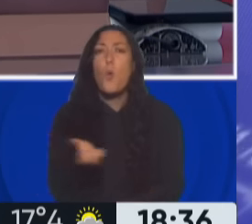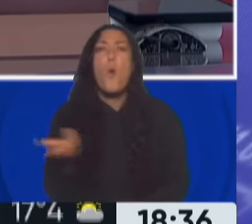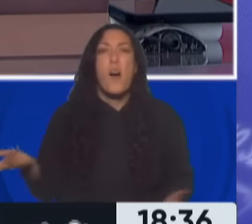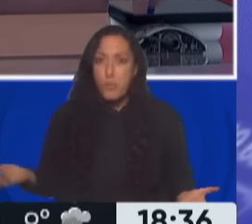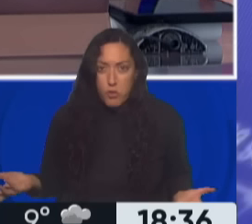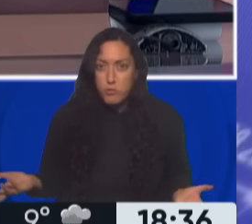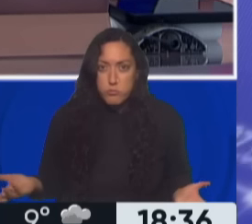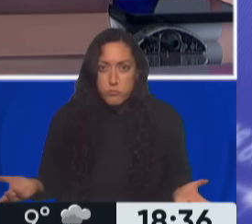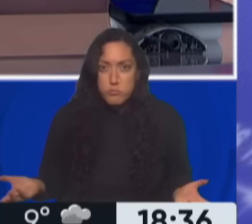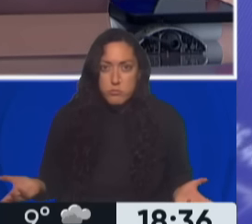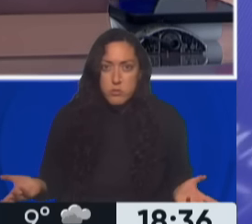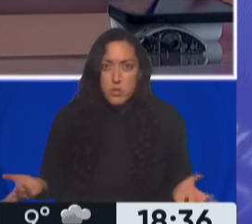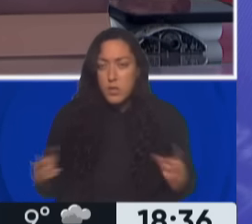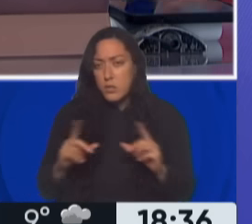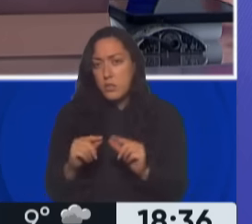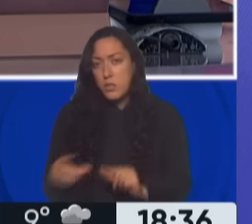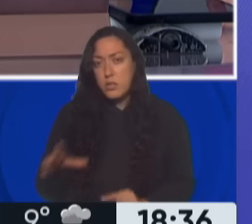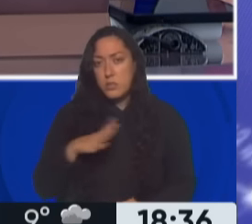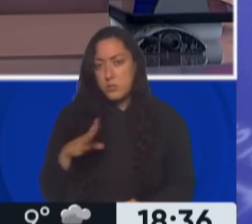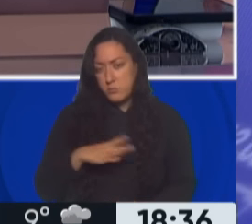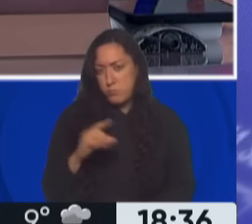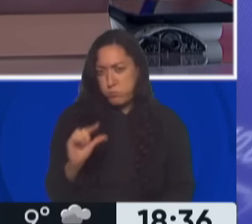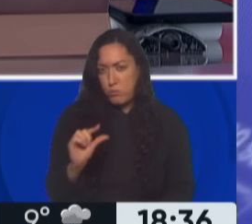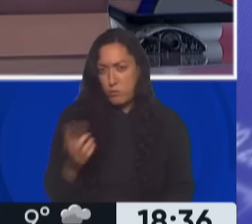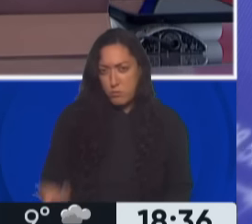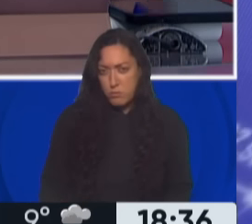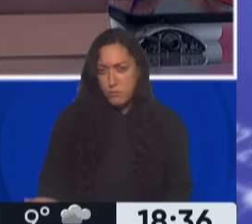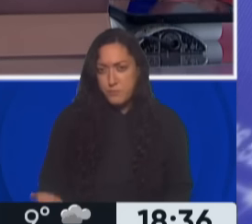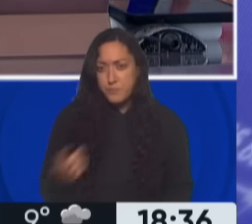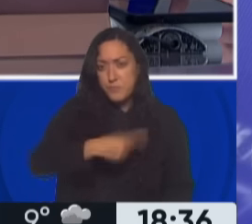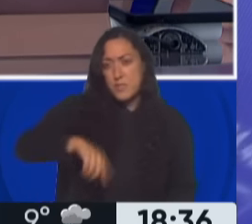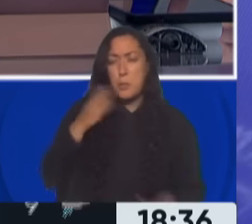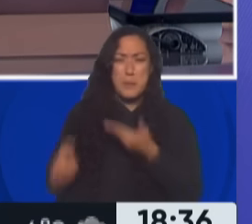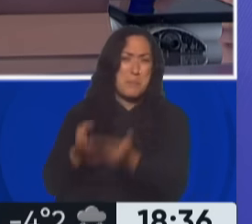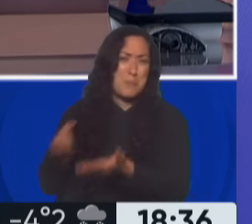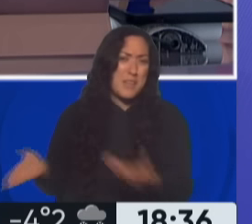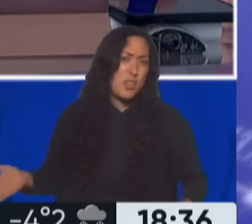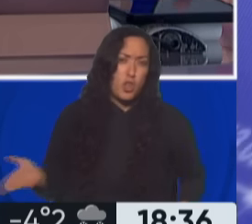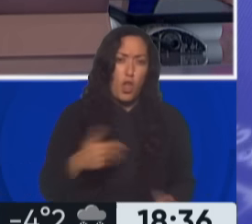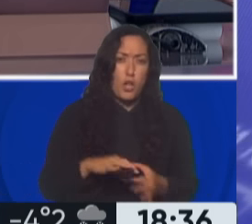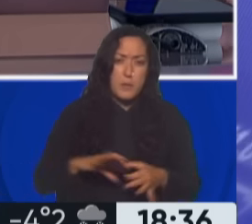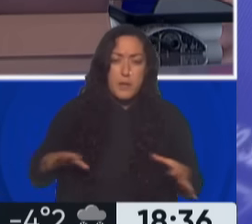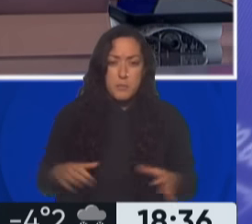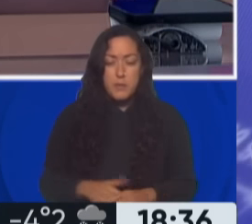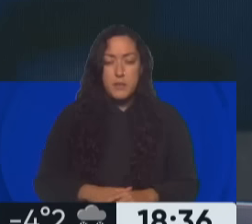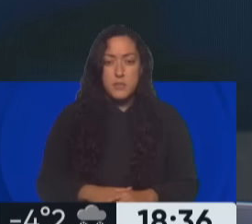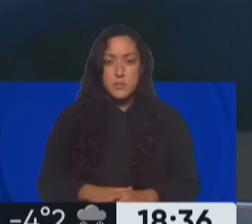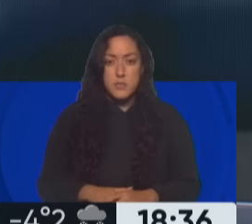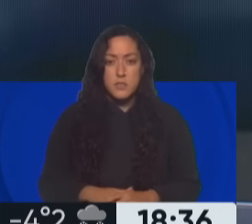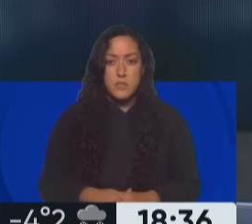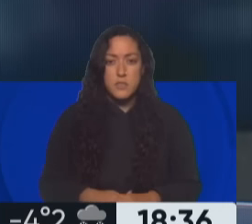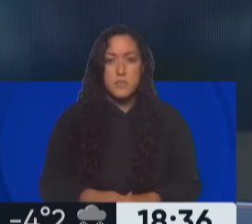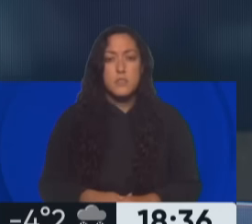Por ahora no está ocurriendo. Es muy bajo aún y, por supuesto, lo que están pidiendo es que sean liberados todos los presos políticos. Y además, los venezolanos que están en la